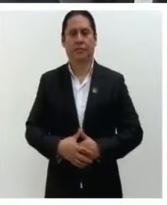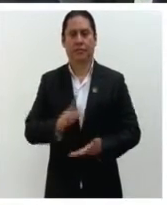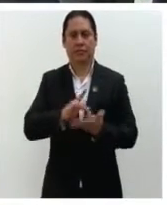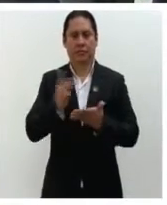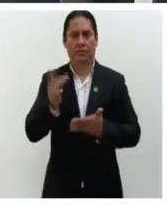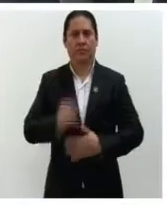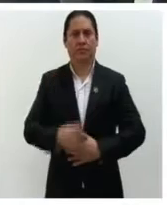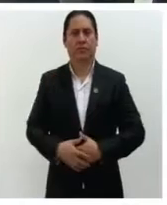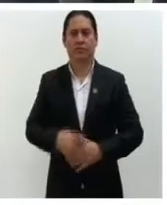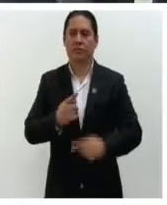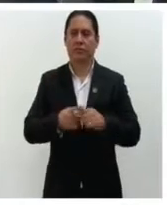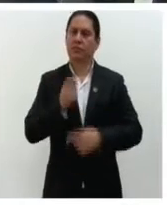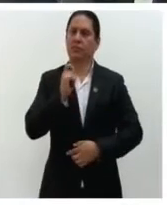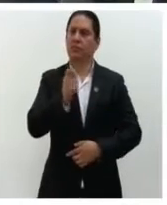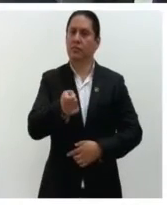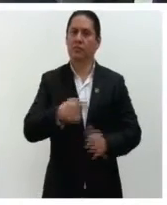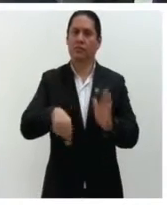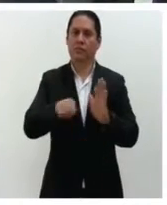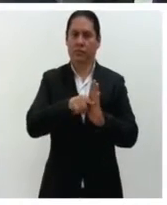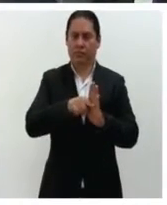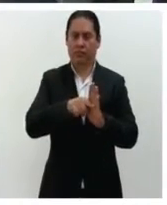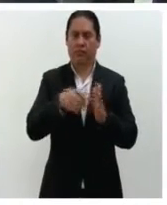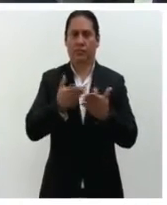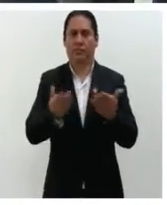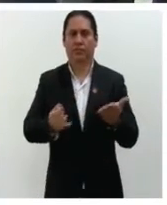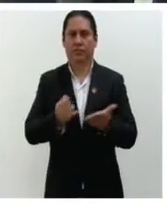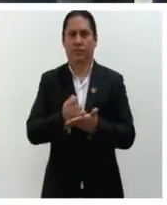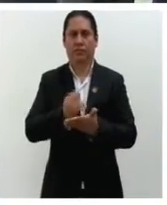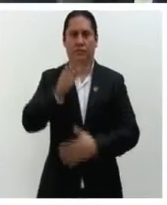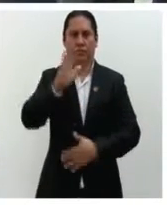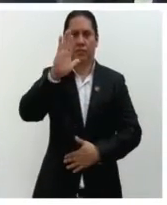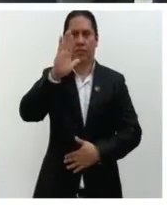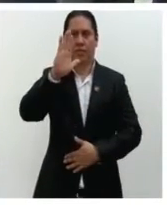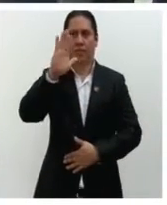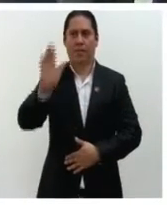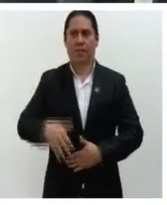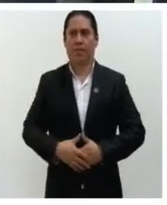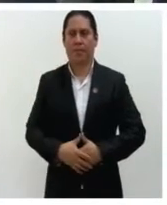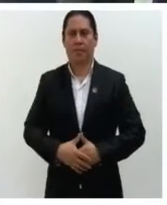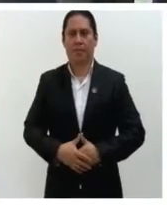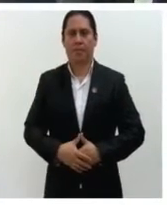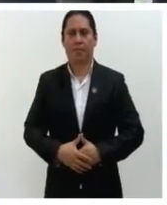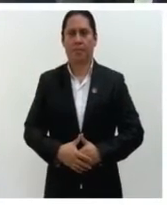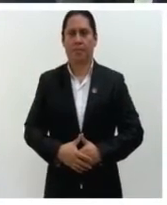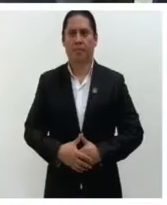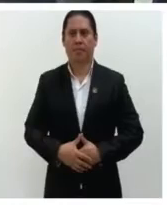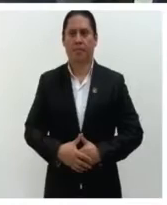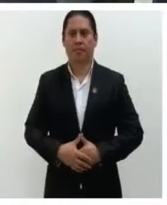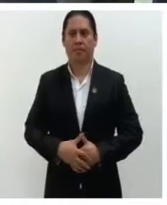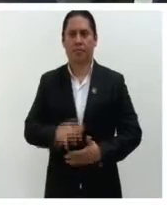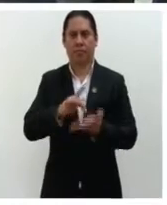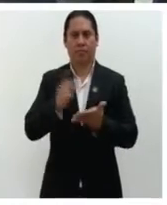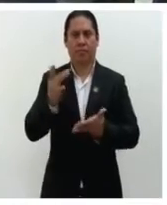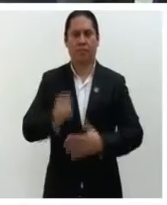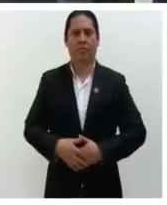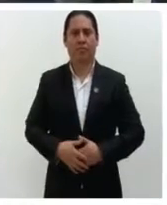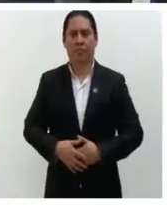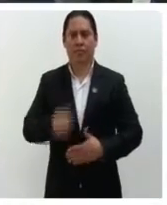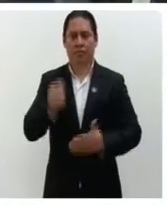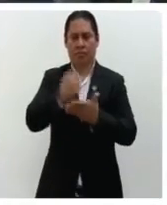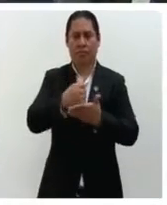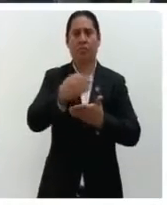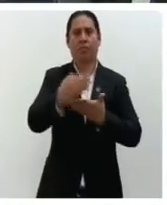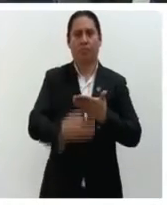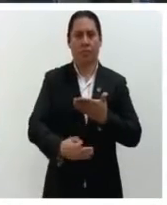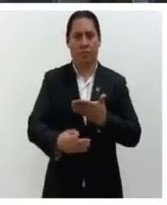Muchas gracias. Quienes estén por la negativa, manifiéstenlo levantando la mano. Muchas gracias. Está